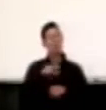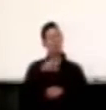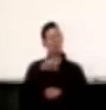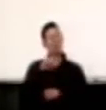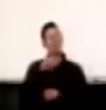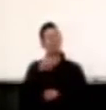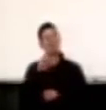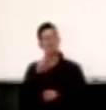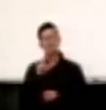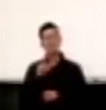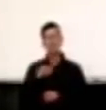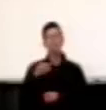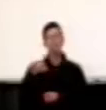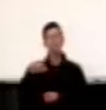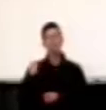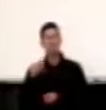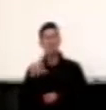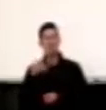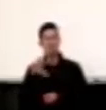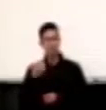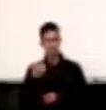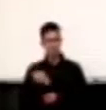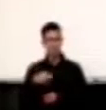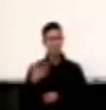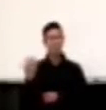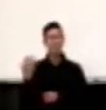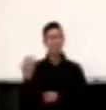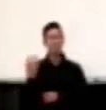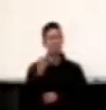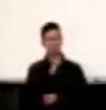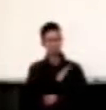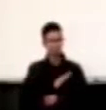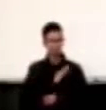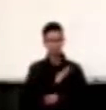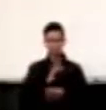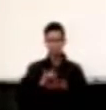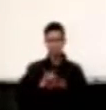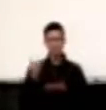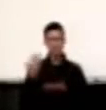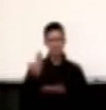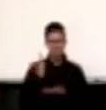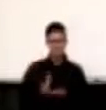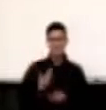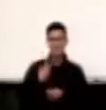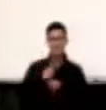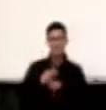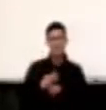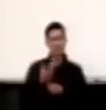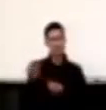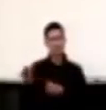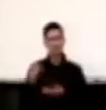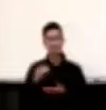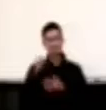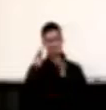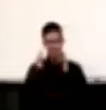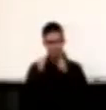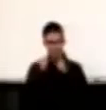Luis León Ganatios, que no nos acompaña ahora, y bueno, yo les agradezco que me hayan invitado y a ustedes por escucharme. Muchas